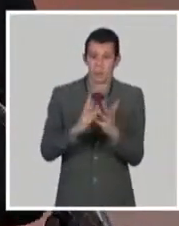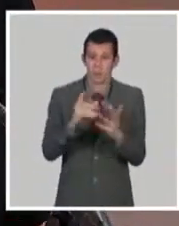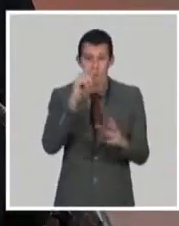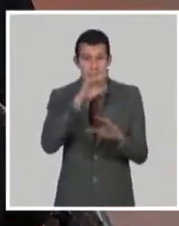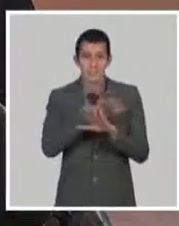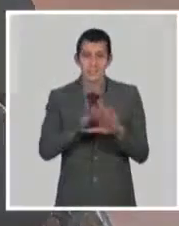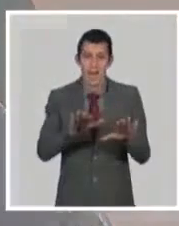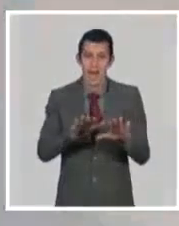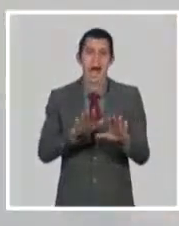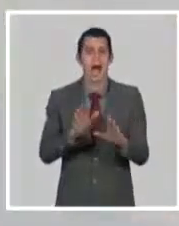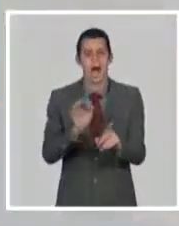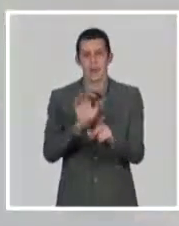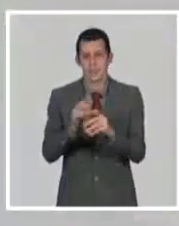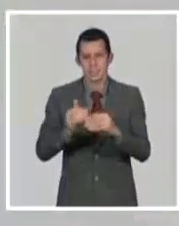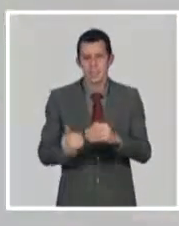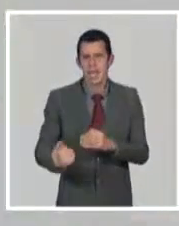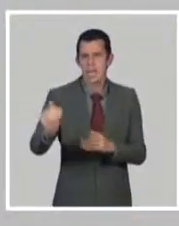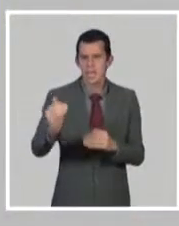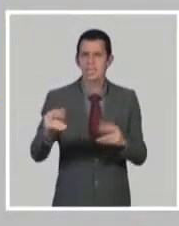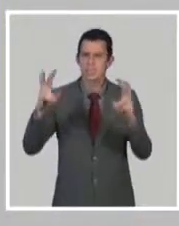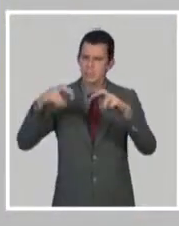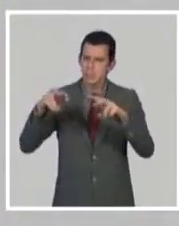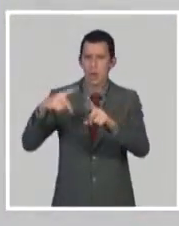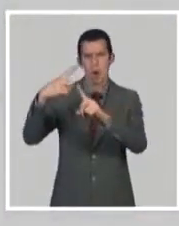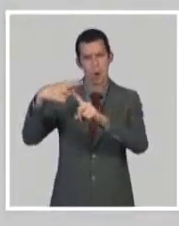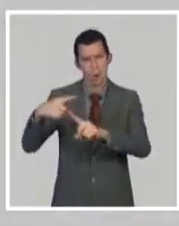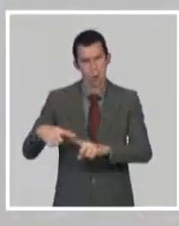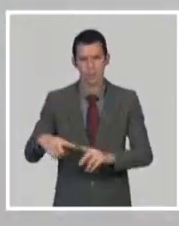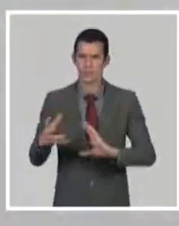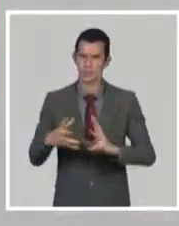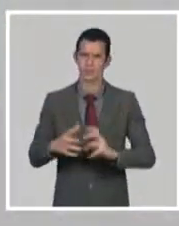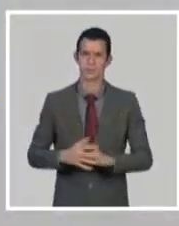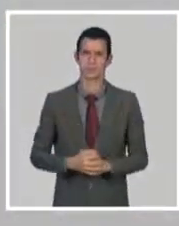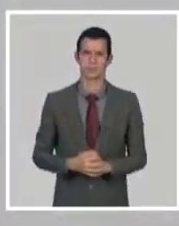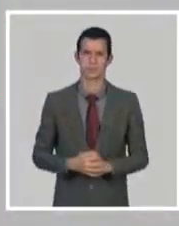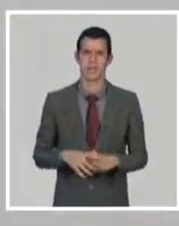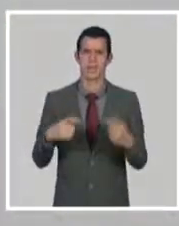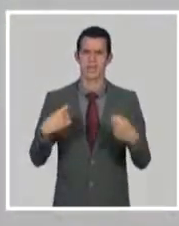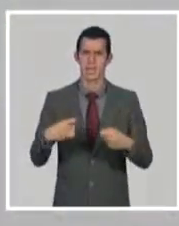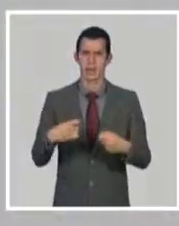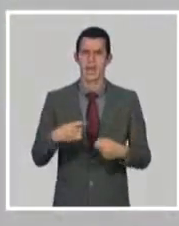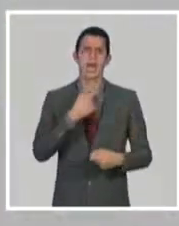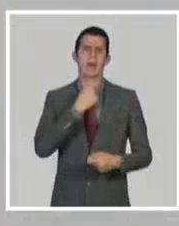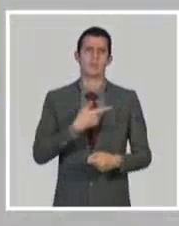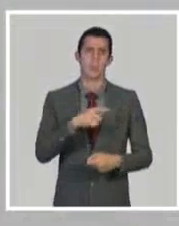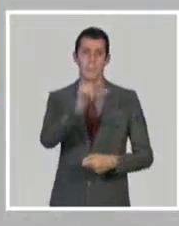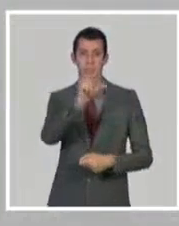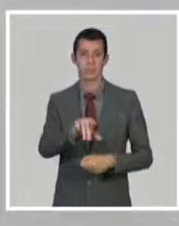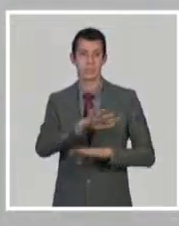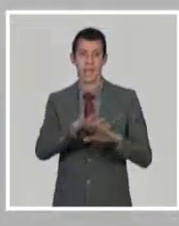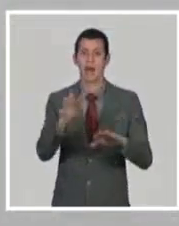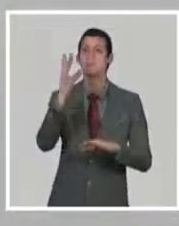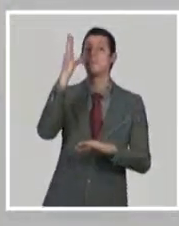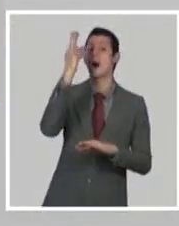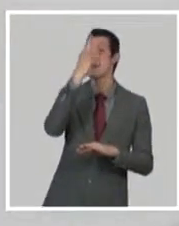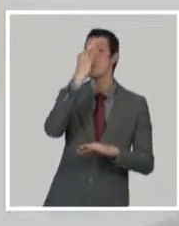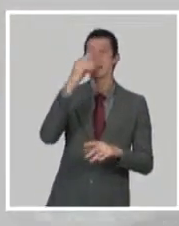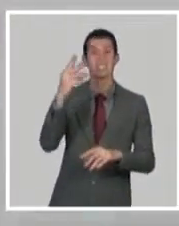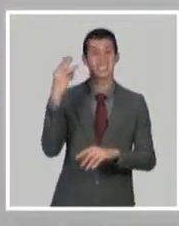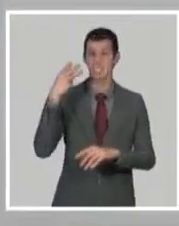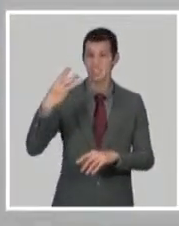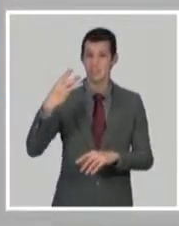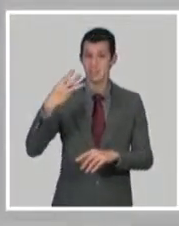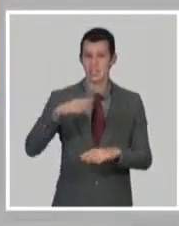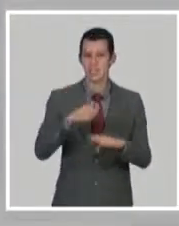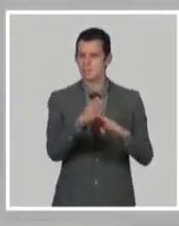anticuerpos específicos contra la RBD, la capacidad de estos anticuerpos de bloquear la llave y la cerradura,